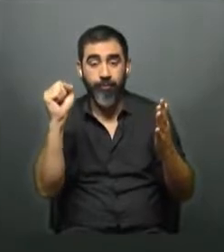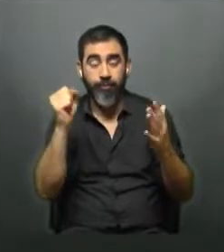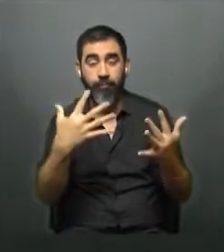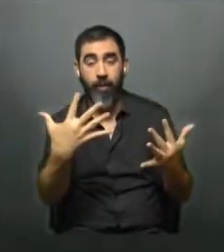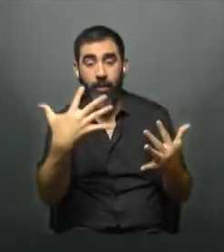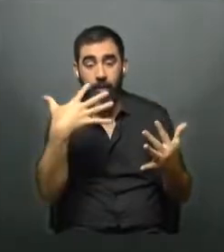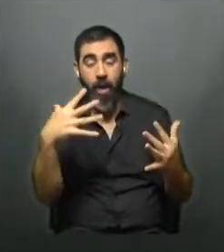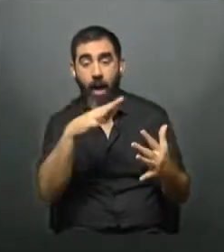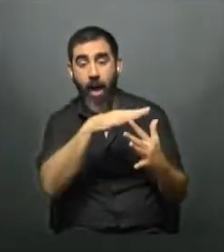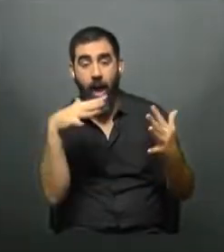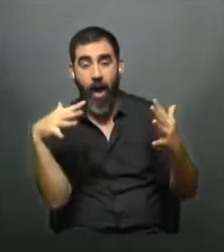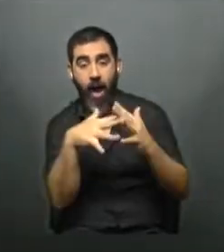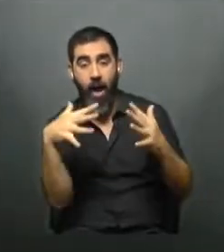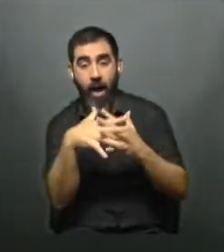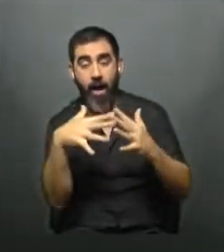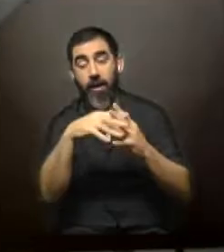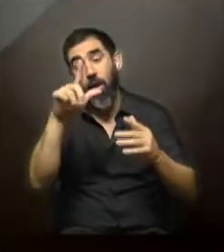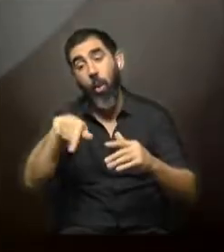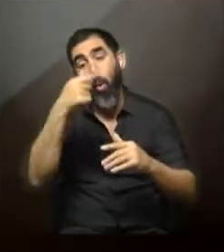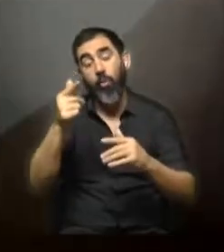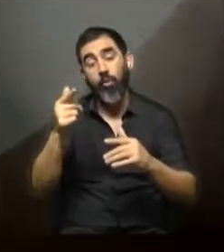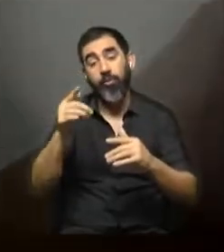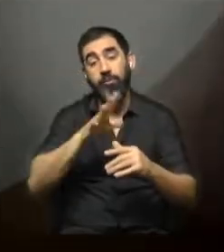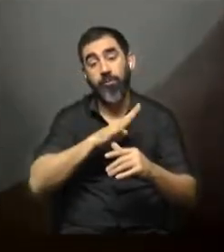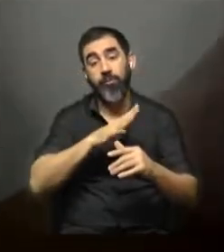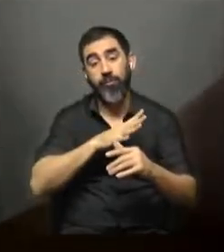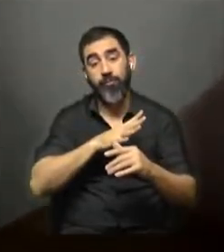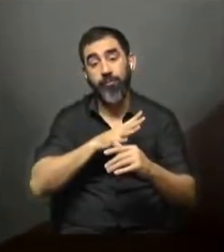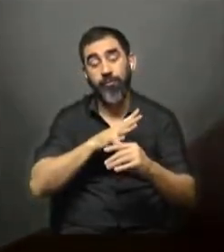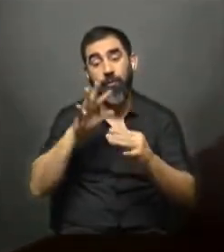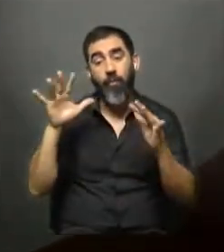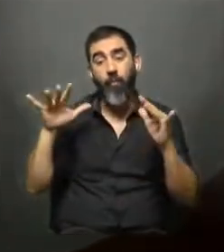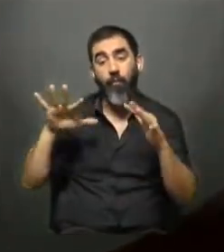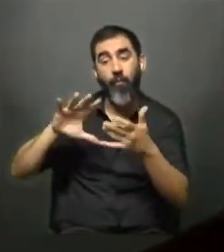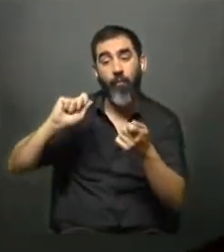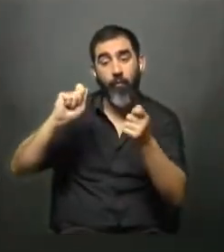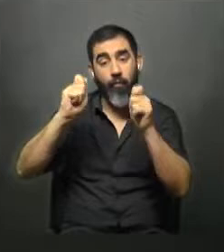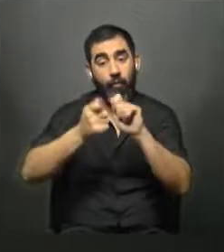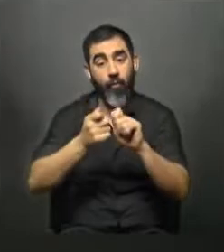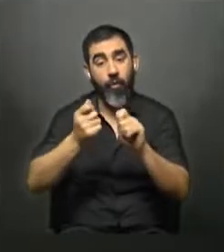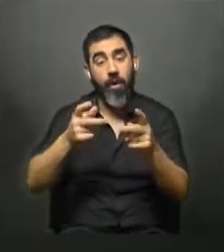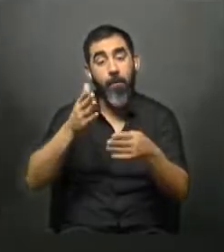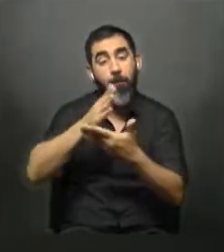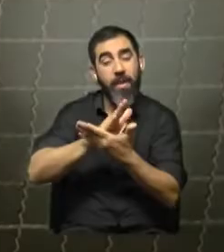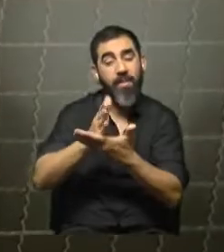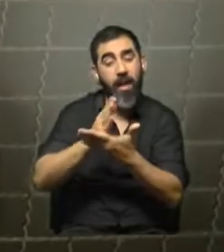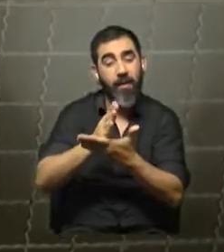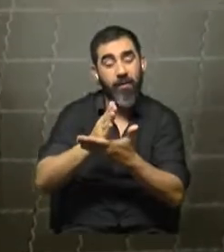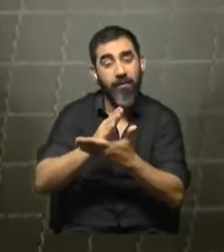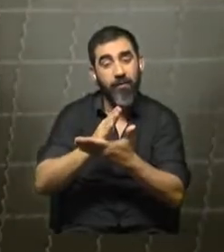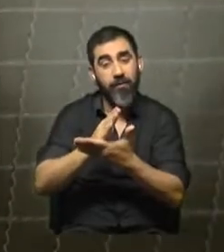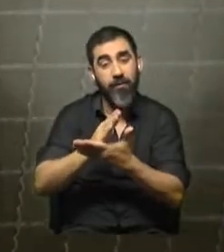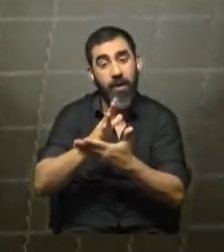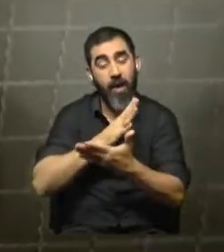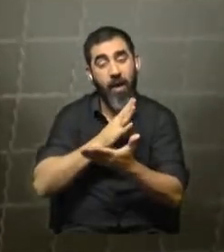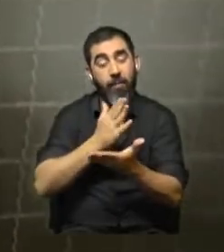para dentro del túnel, y en el otro extremo tenemos un enderezador de flujo. Luego en una sección en el medio tenemos